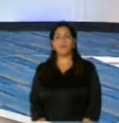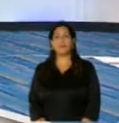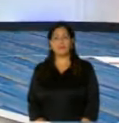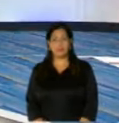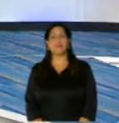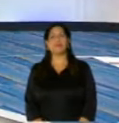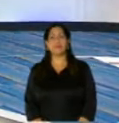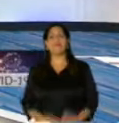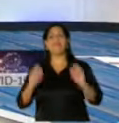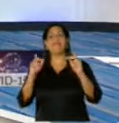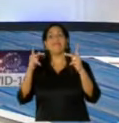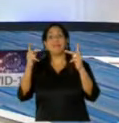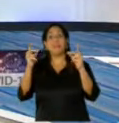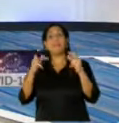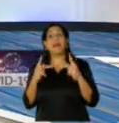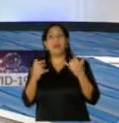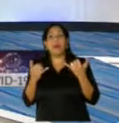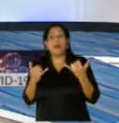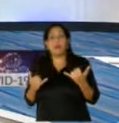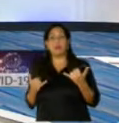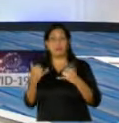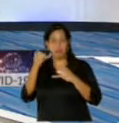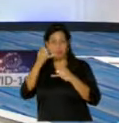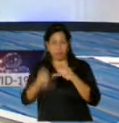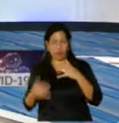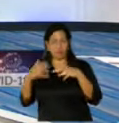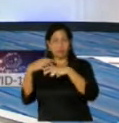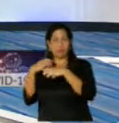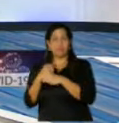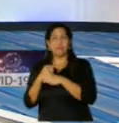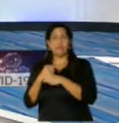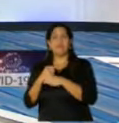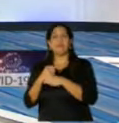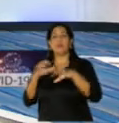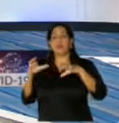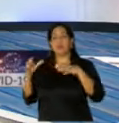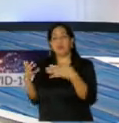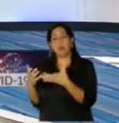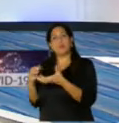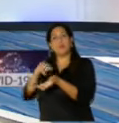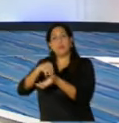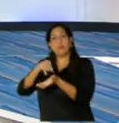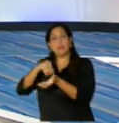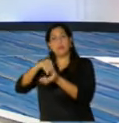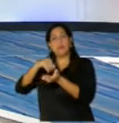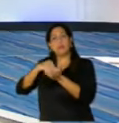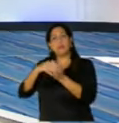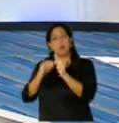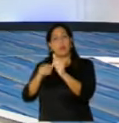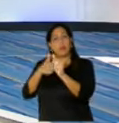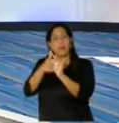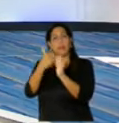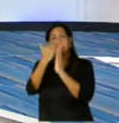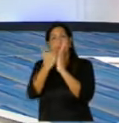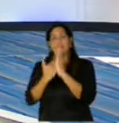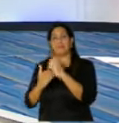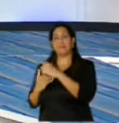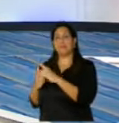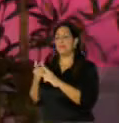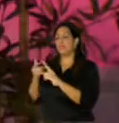Bien, amigos, de regreso en esta ocasión a la parte final de este programa especial Medical Task Force Update. Pasamos con el compañero Jeremy Ortiz de